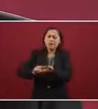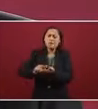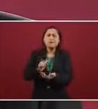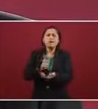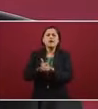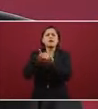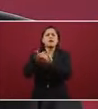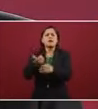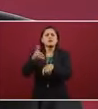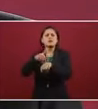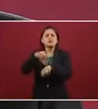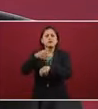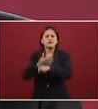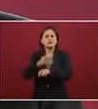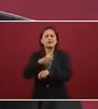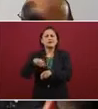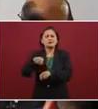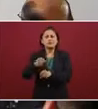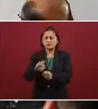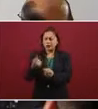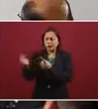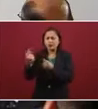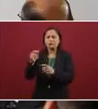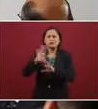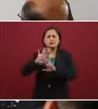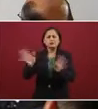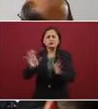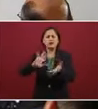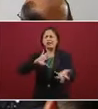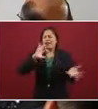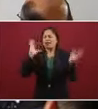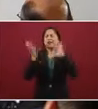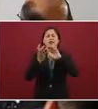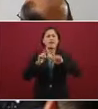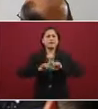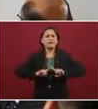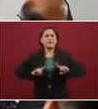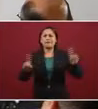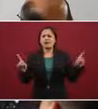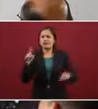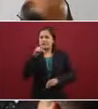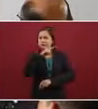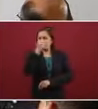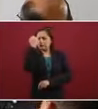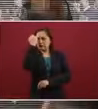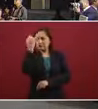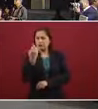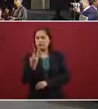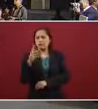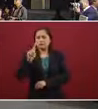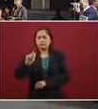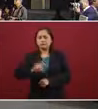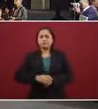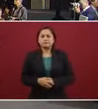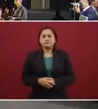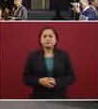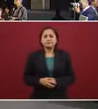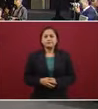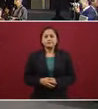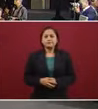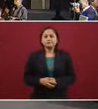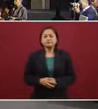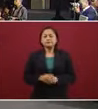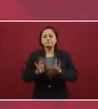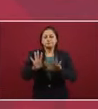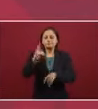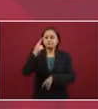siendo totalmente anacrónicos, están yendo a lo contrario de la cuarta transformación. Bueno, mire, nosotros estamos